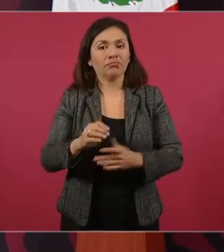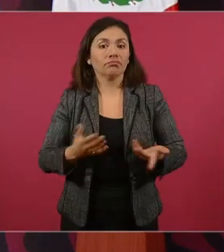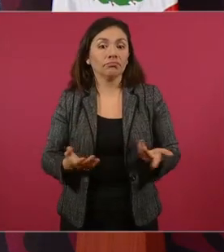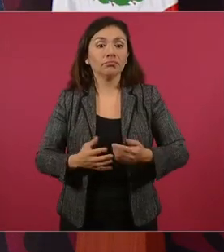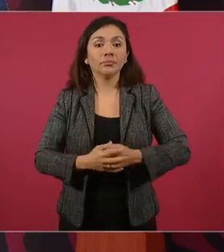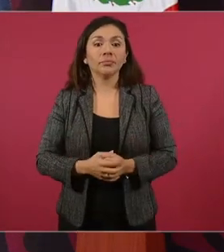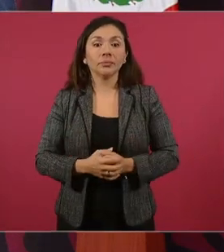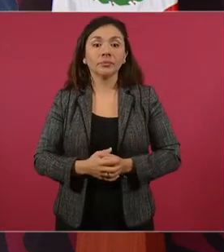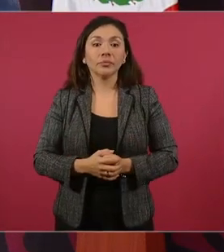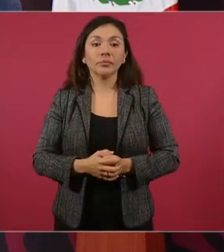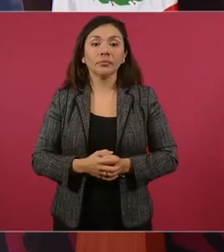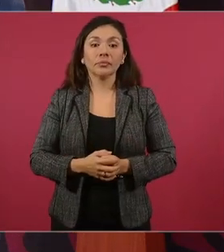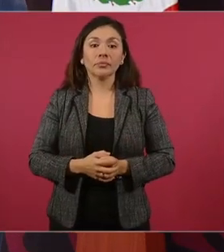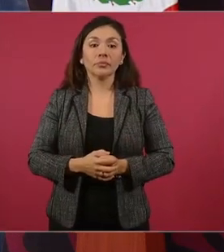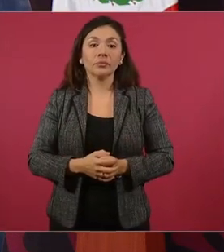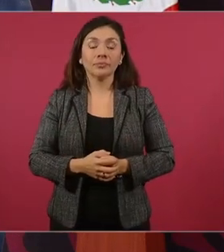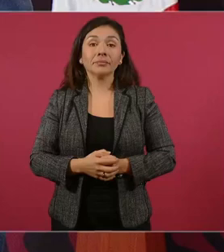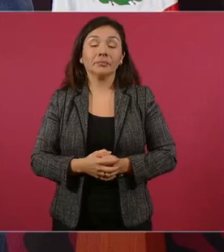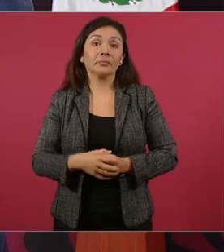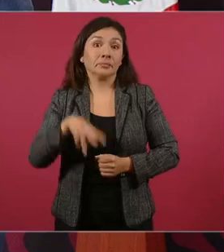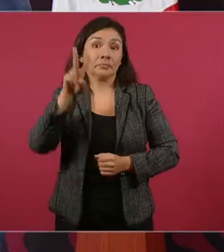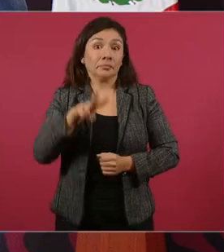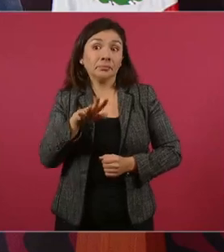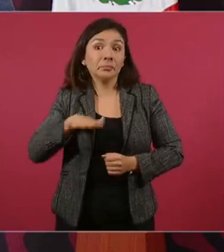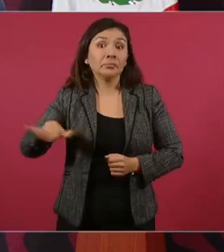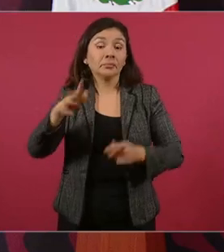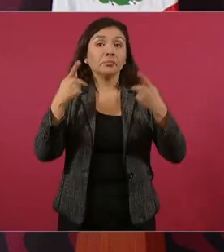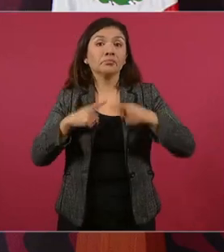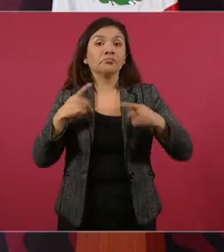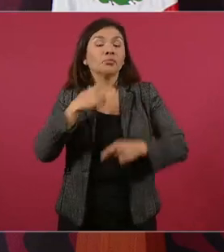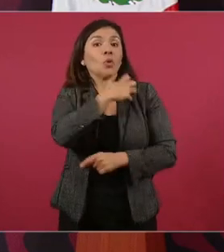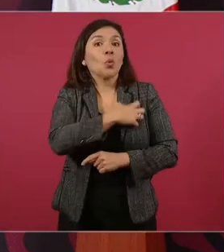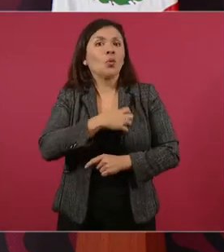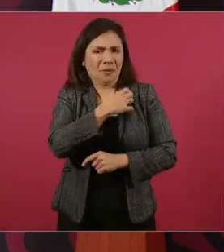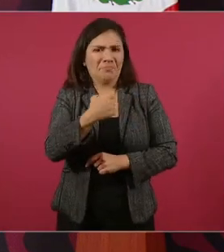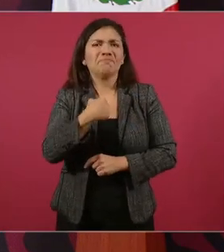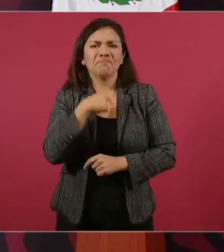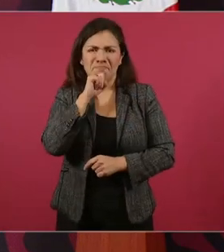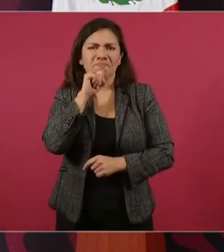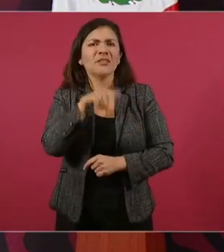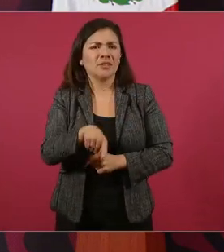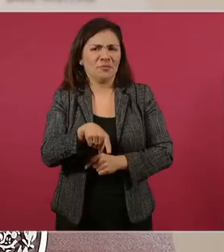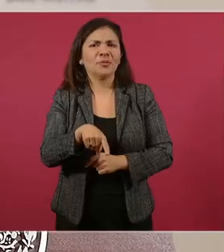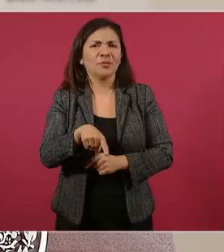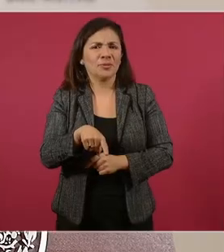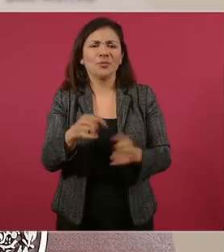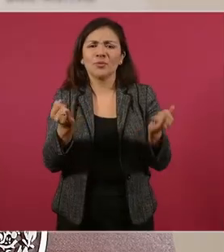Entonces, estaban muy contentas la gente, yo también,